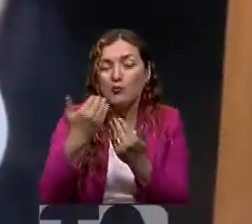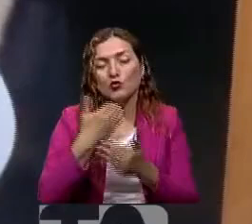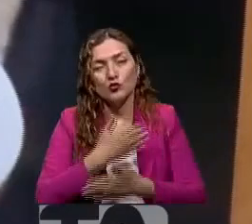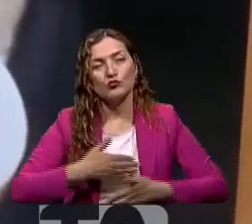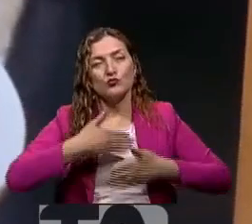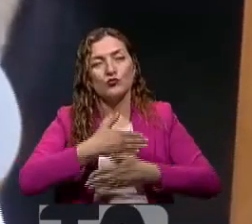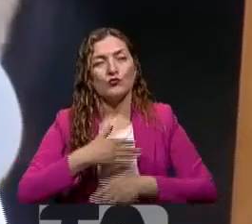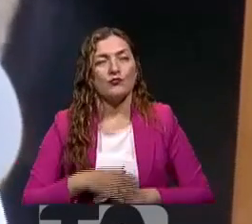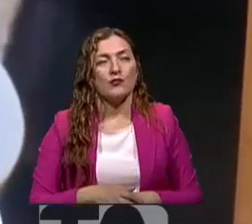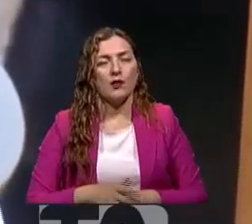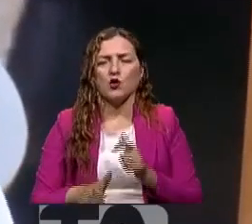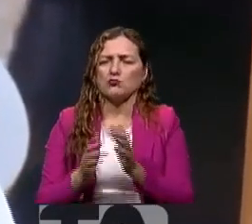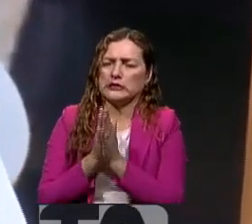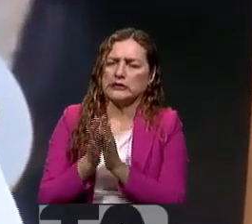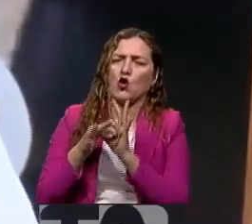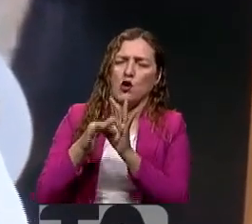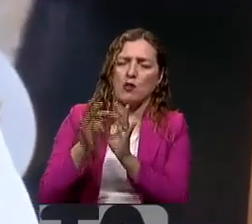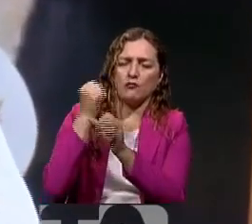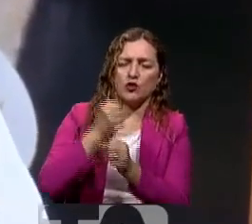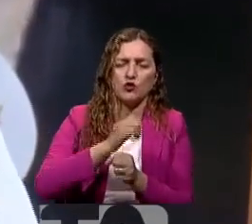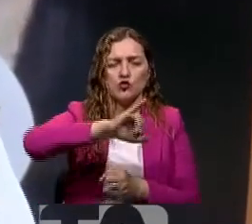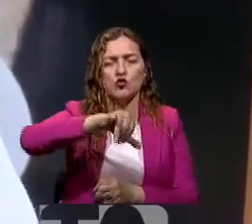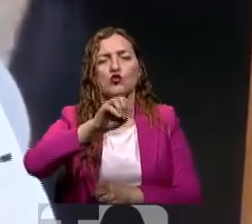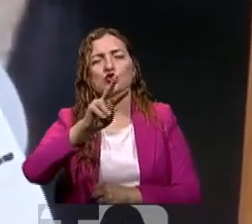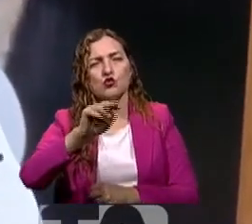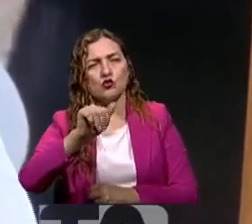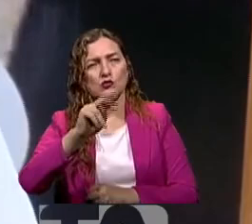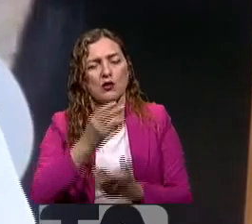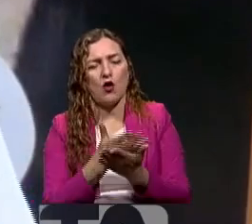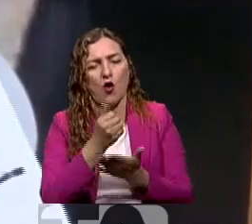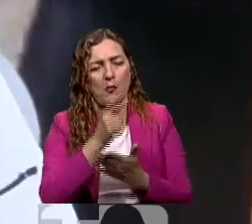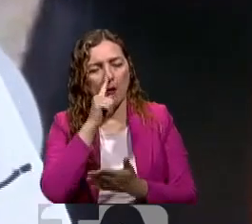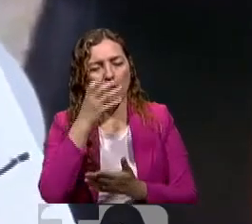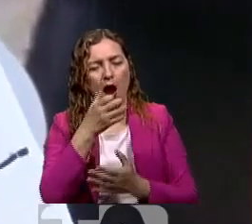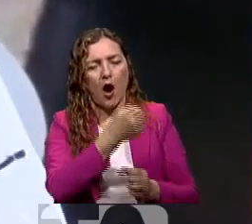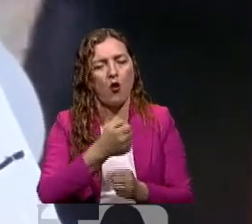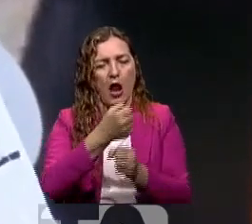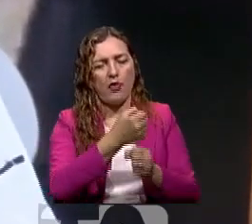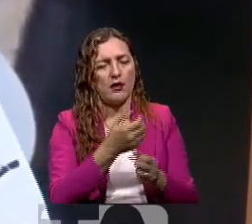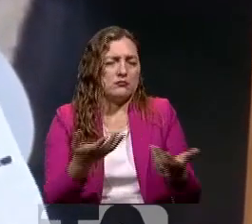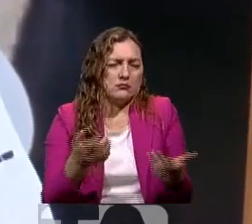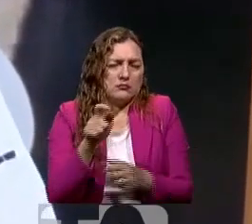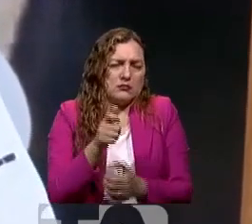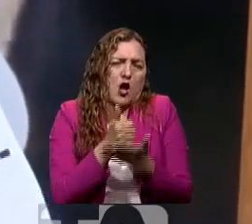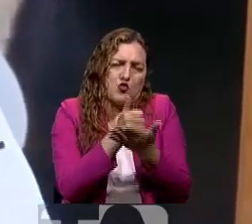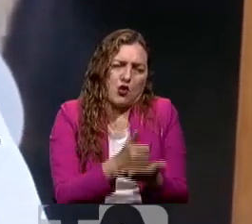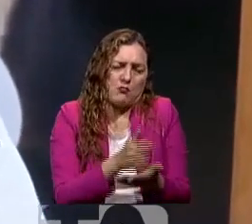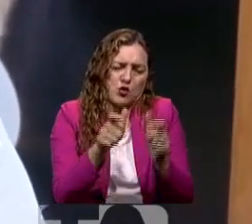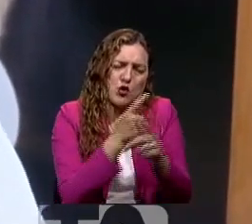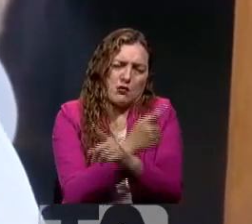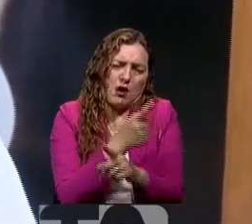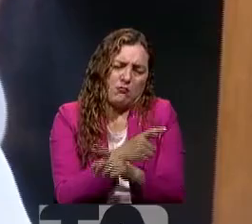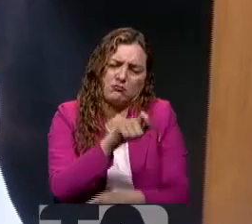Las personas que nos colaboren aquí con Fundación Jonathan, comprándonos la guagua de pan y la colada morada, porque necesitamos ayudar a las personas